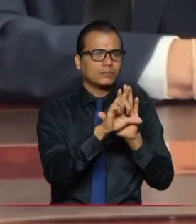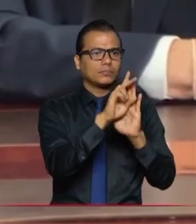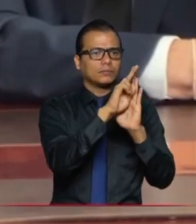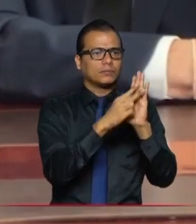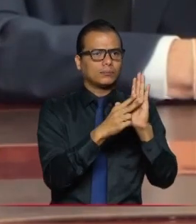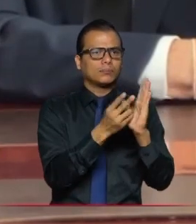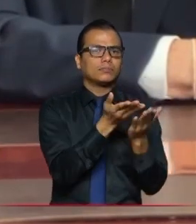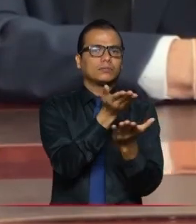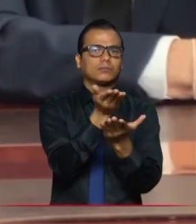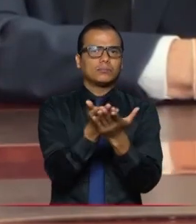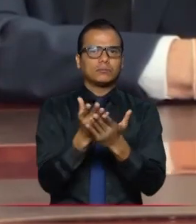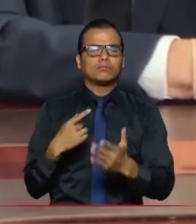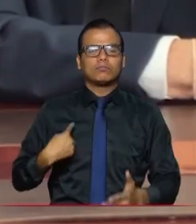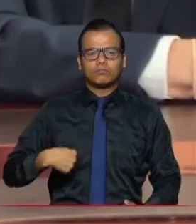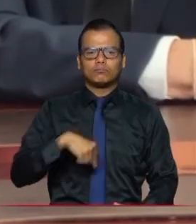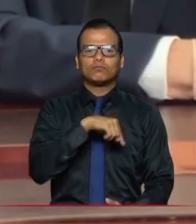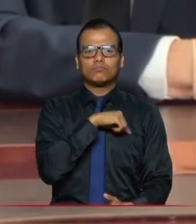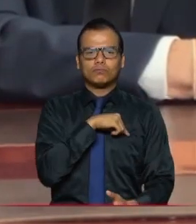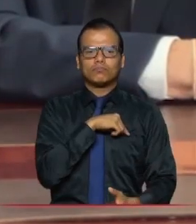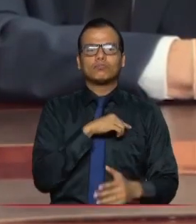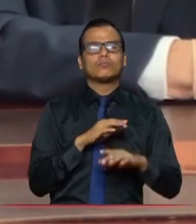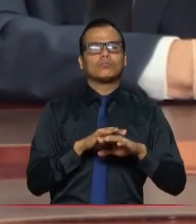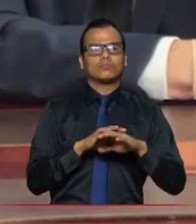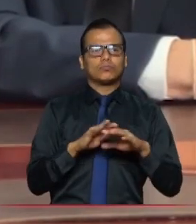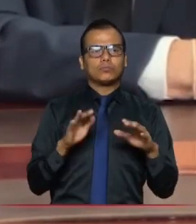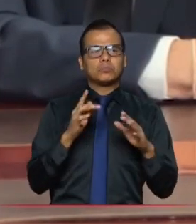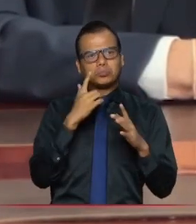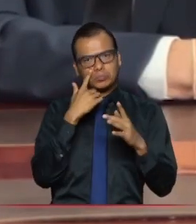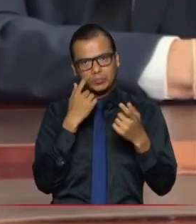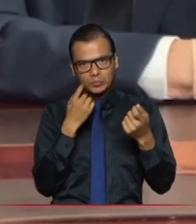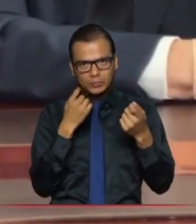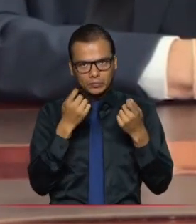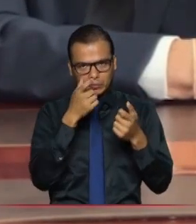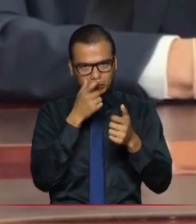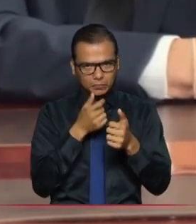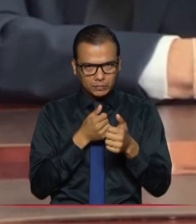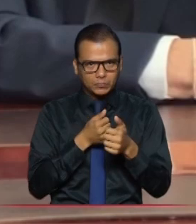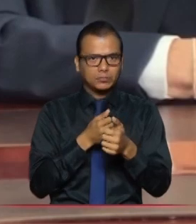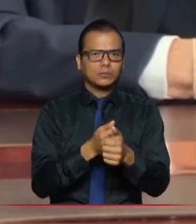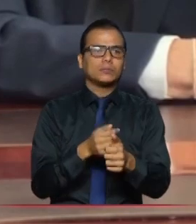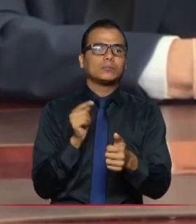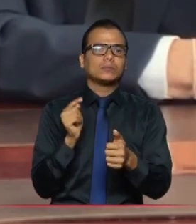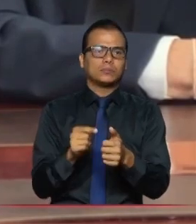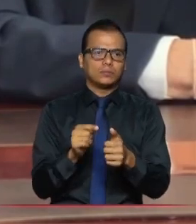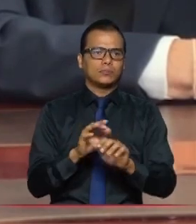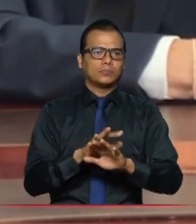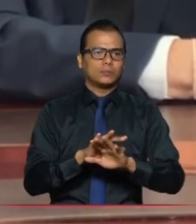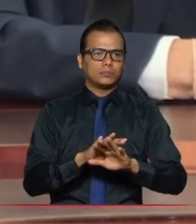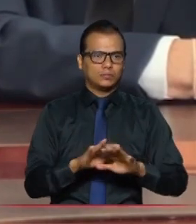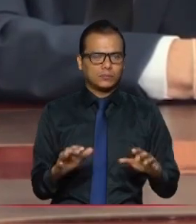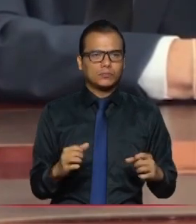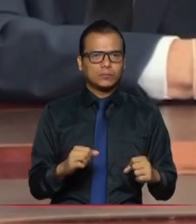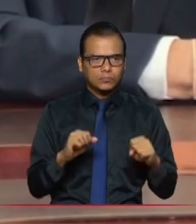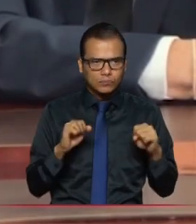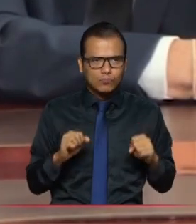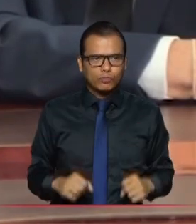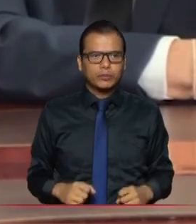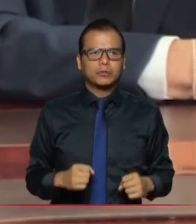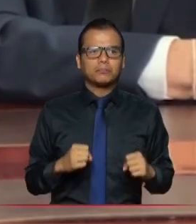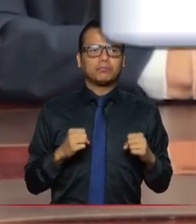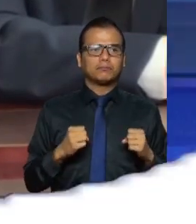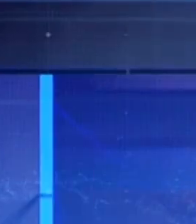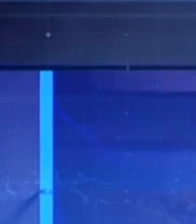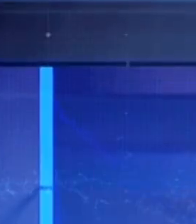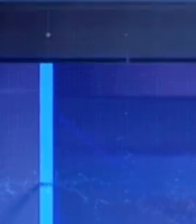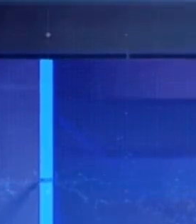tres propuestas vamos a lograr un paso importante en la consolidación de nuestro